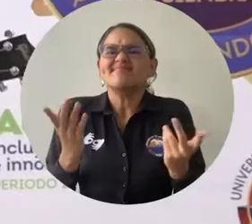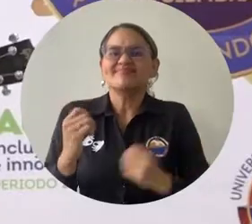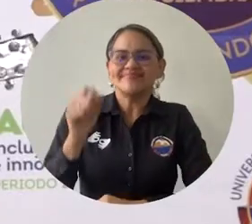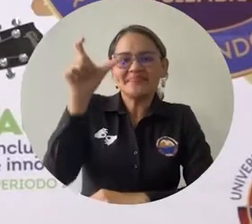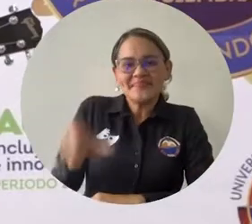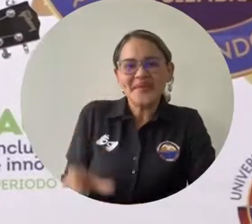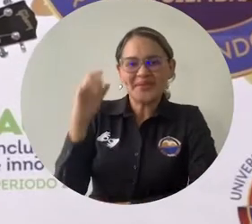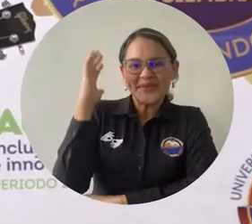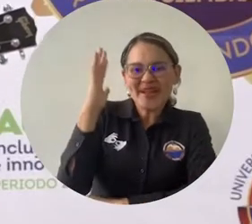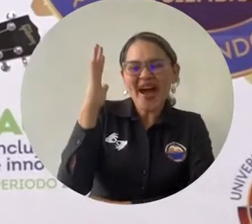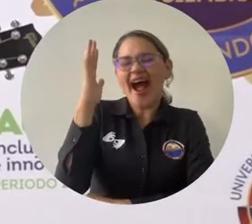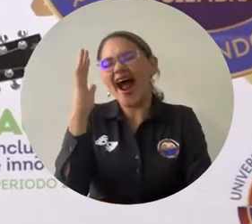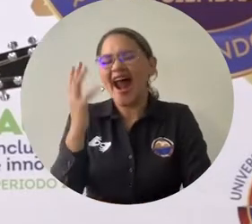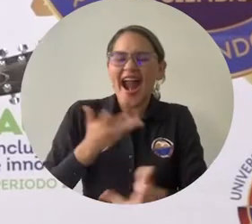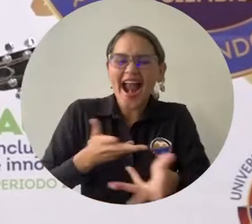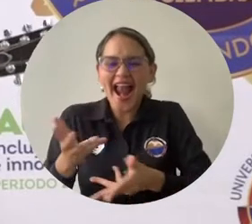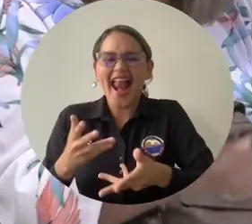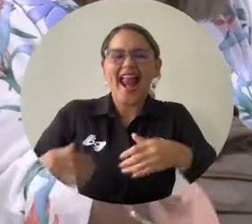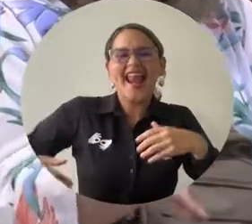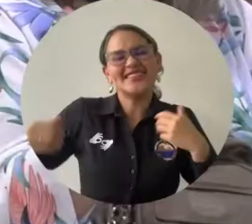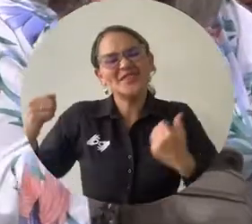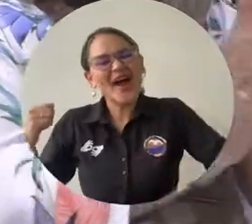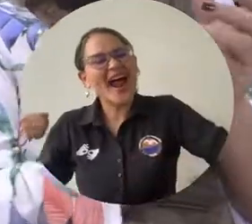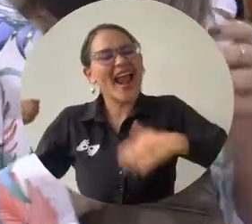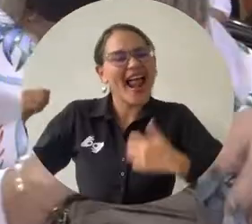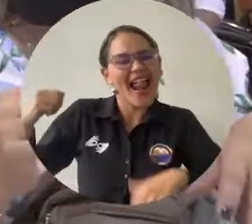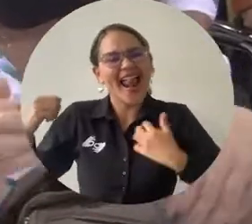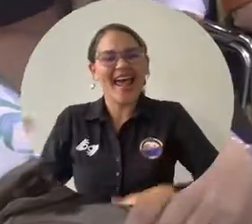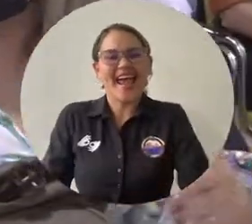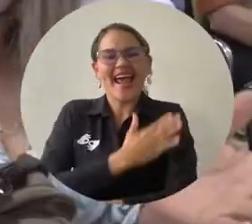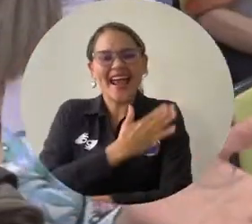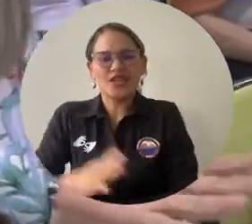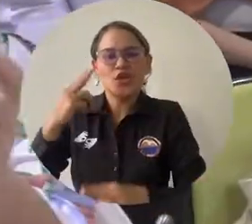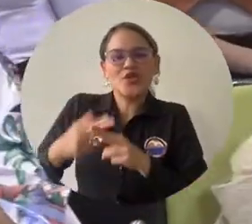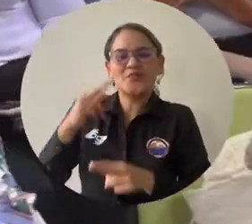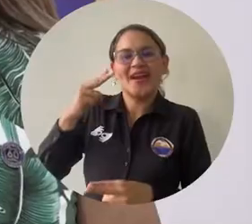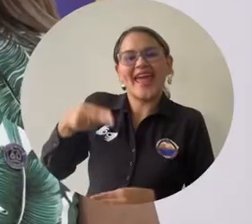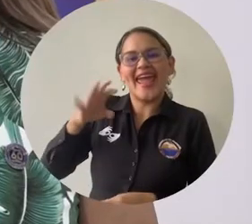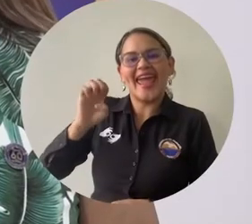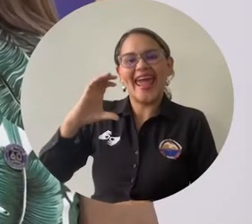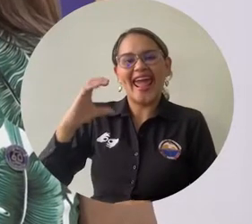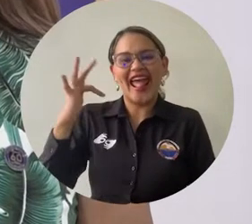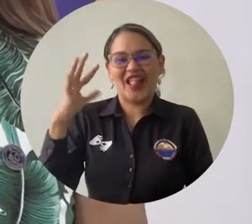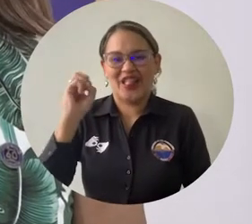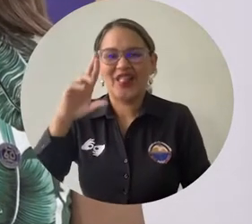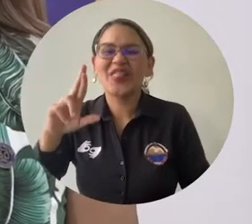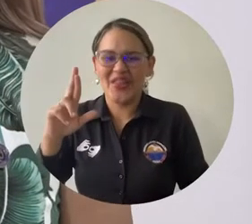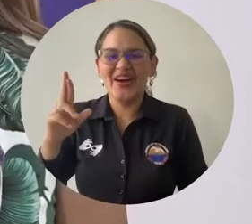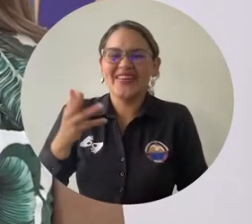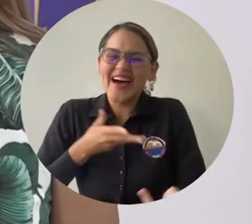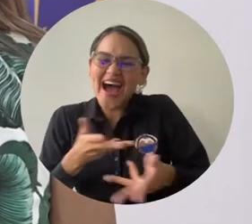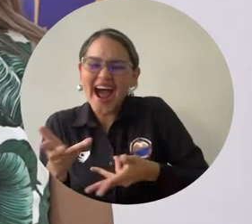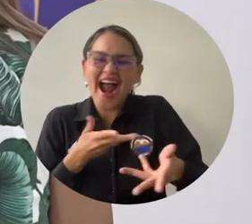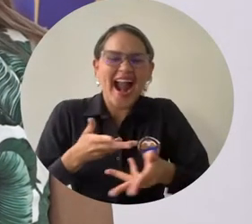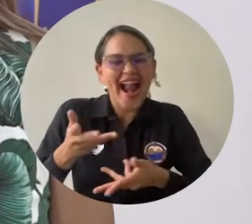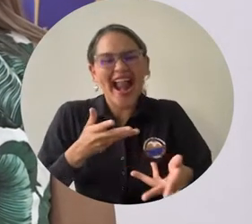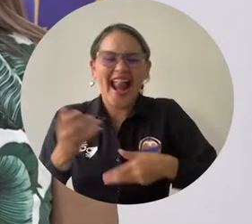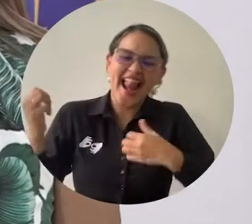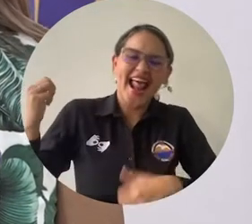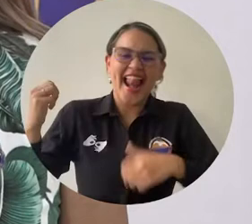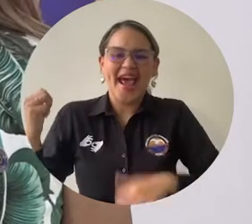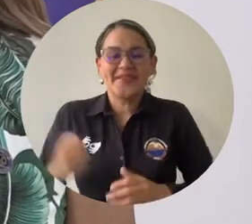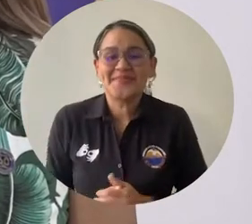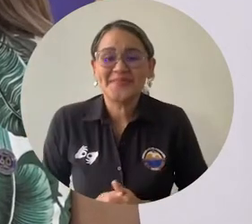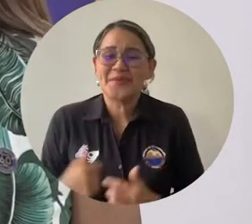presencia del conferencista y cantautor Héctor Tobo González, quien animó la celebración de los homenajeados. La verdad es que es una emoción muy